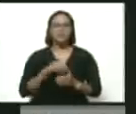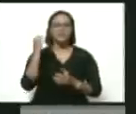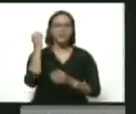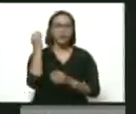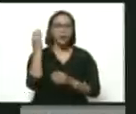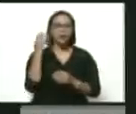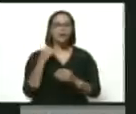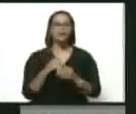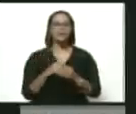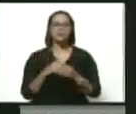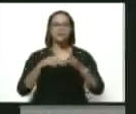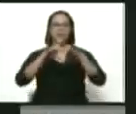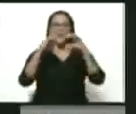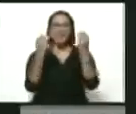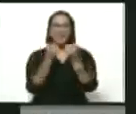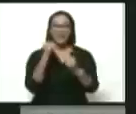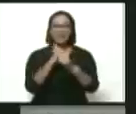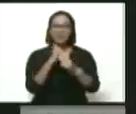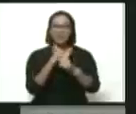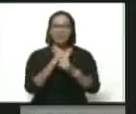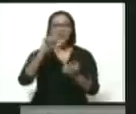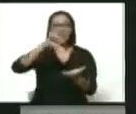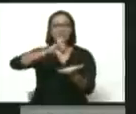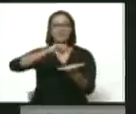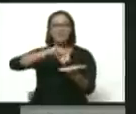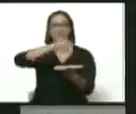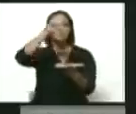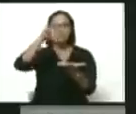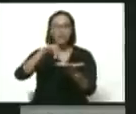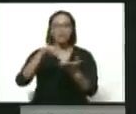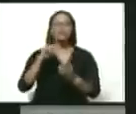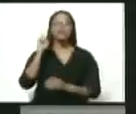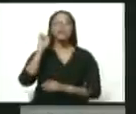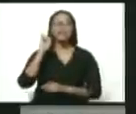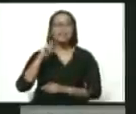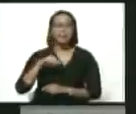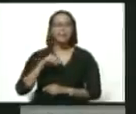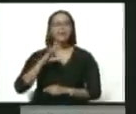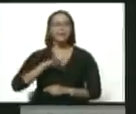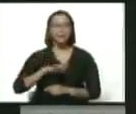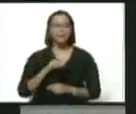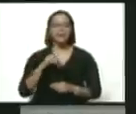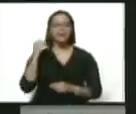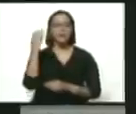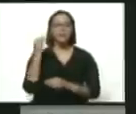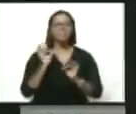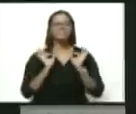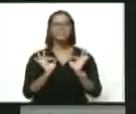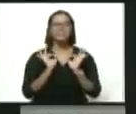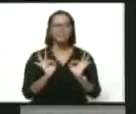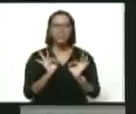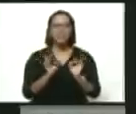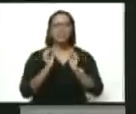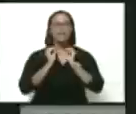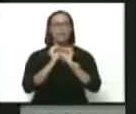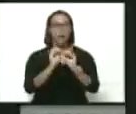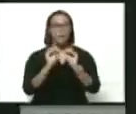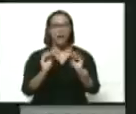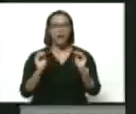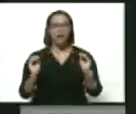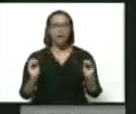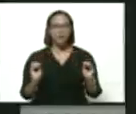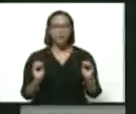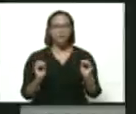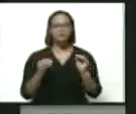de la Clase Obrera, de la Central Nacional. Y también un congreso muy especial que vamos a convocar